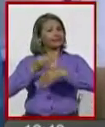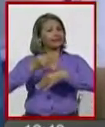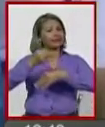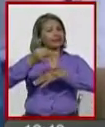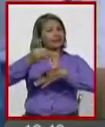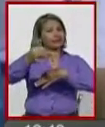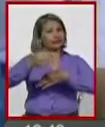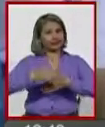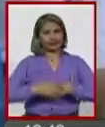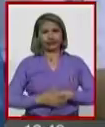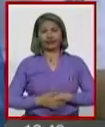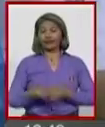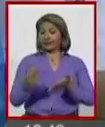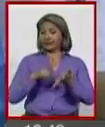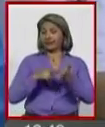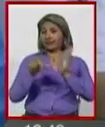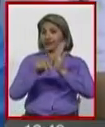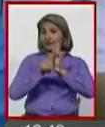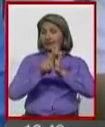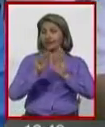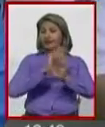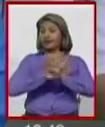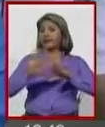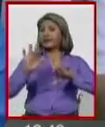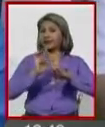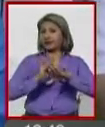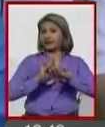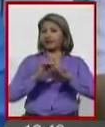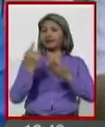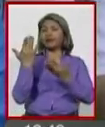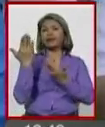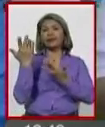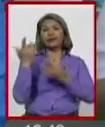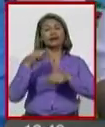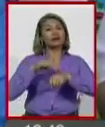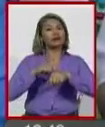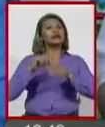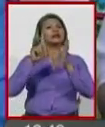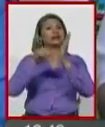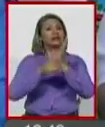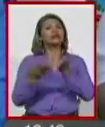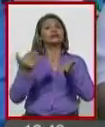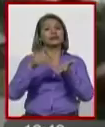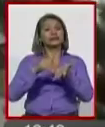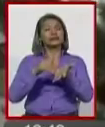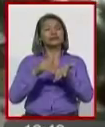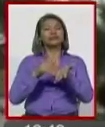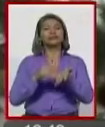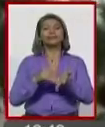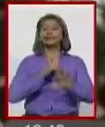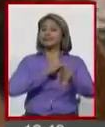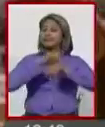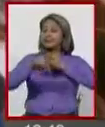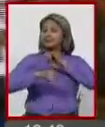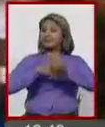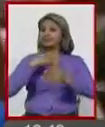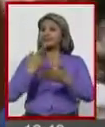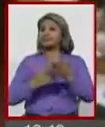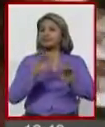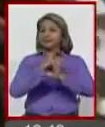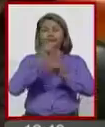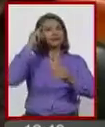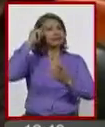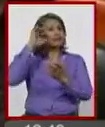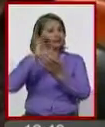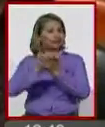el TIPNIS hizo eso. Firmó la ley de intangible, dijo, esperemos un tiempito y al poco tiempo volvió a la carga. Es un engaño. Lo que pasa es que nadie